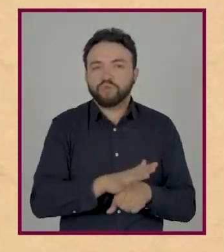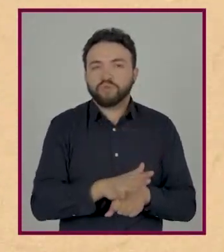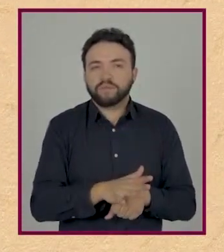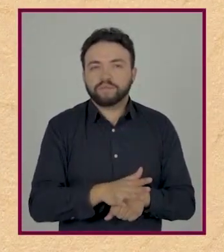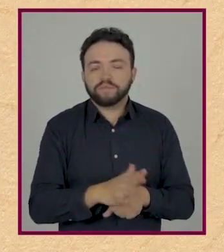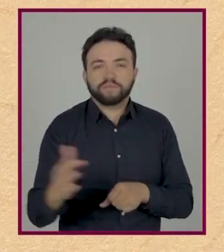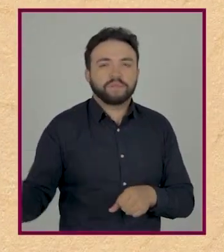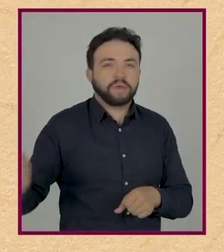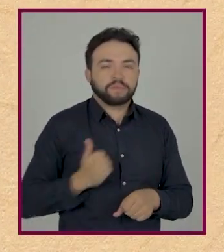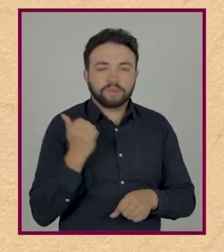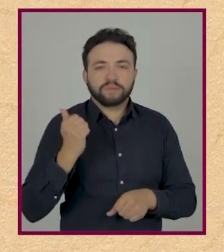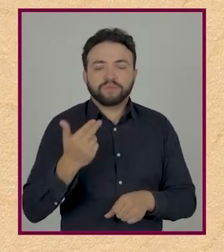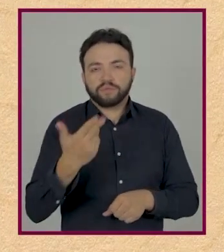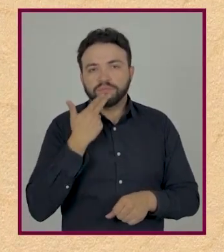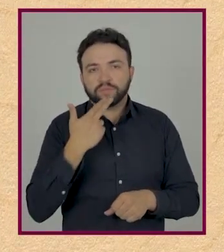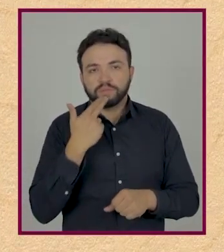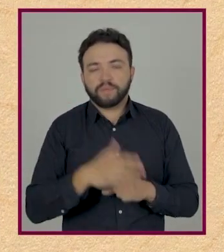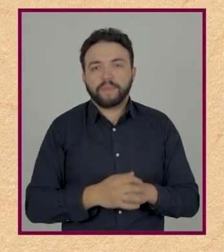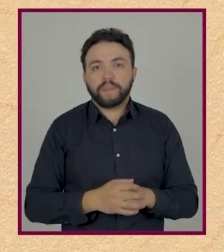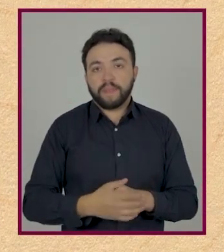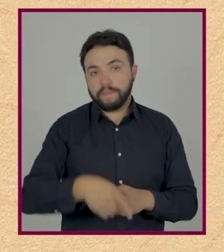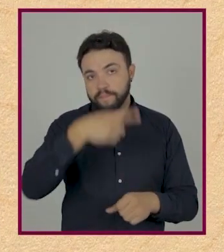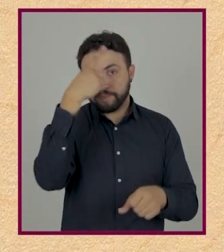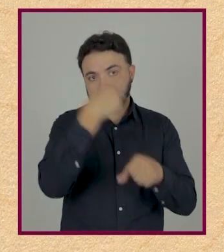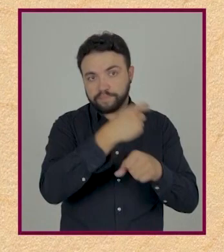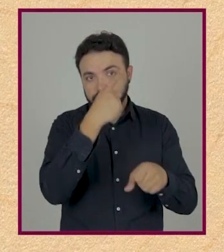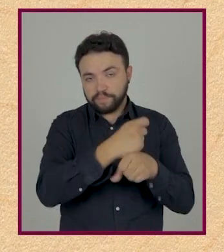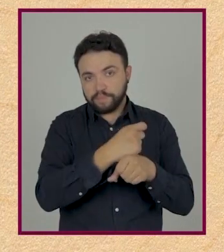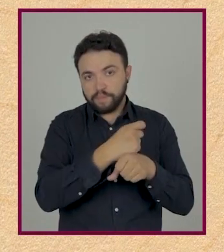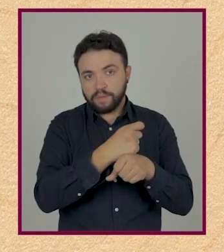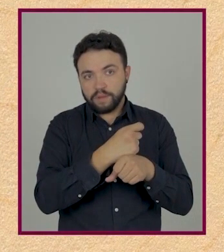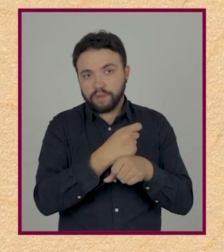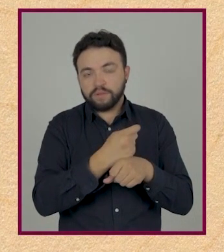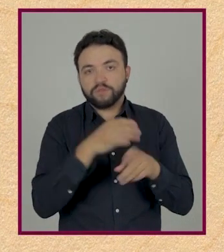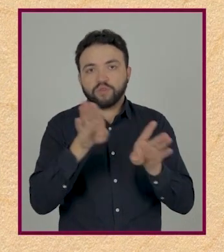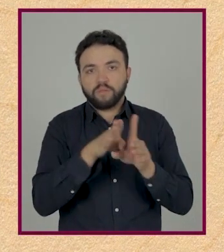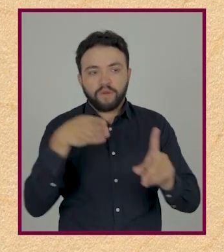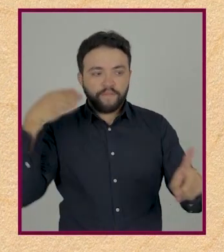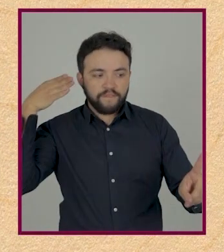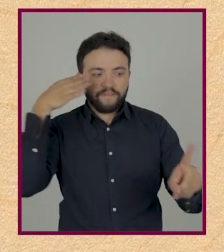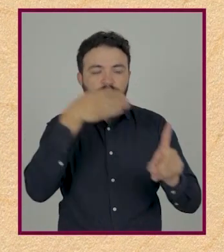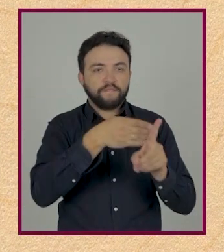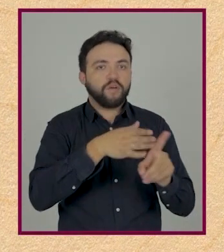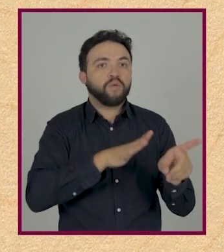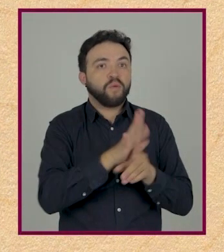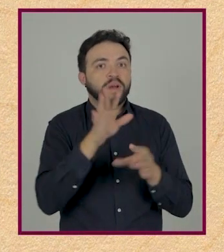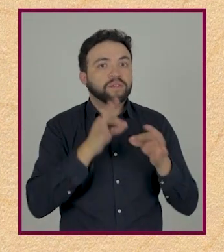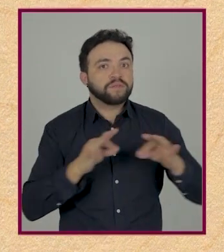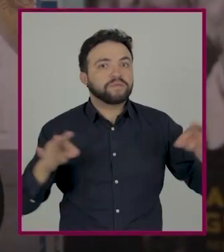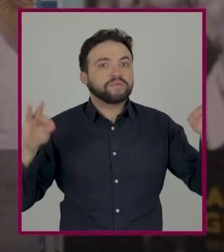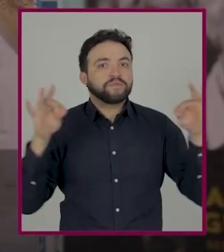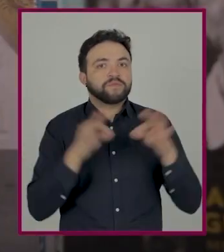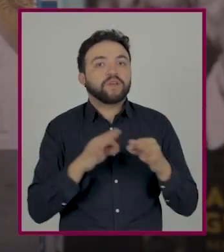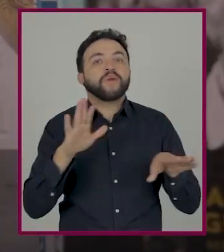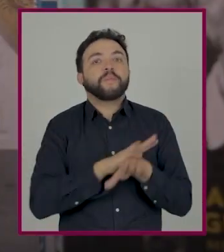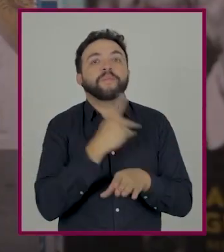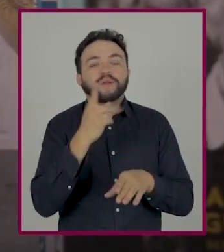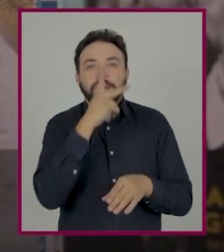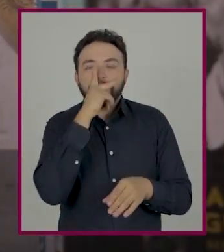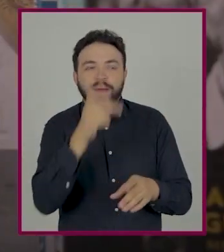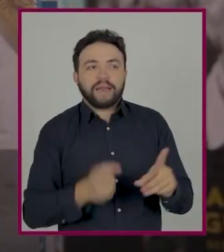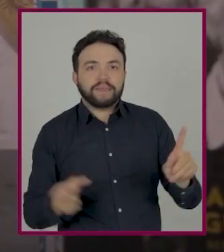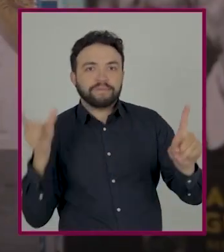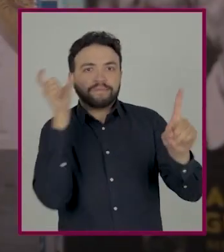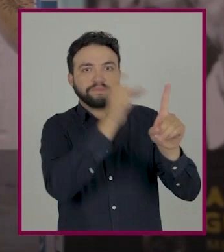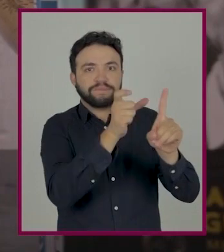cuáles son las ventajas de usarlos. 1. Señalan. Es decir, ayudan a enfocar lo que es importante, porque